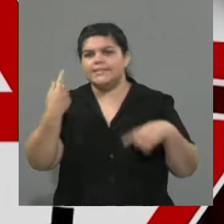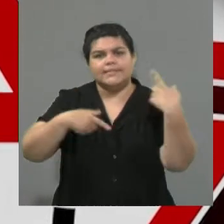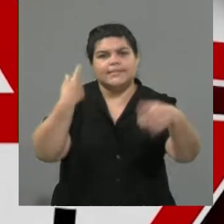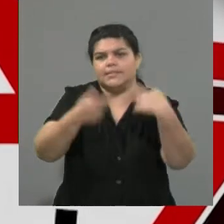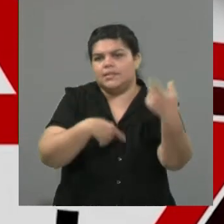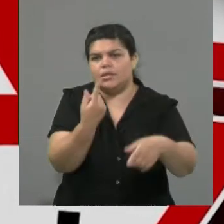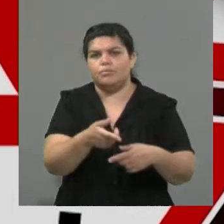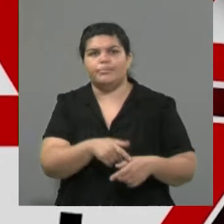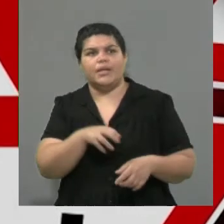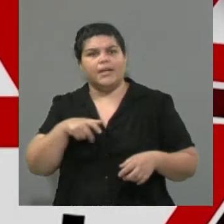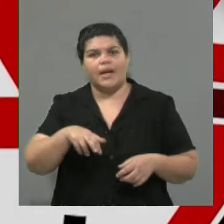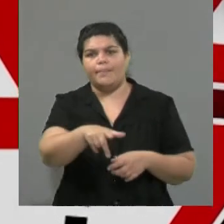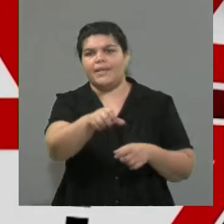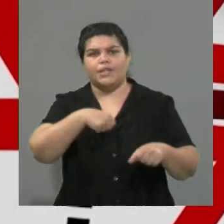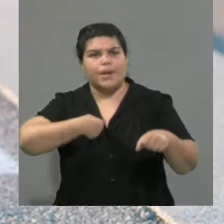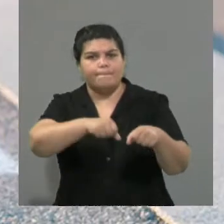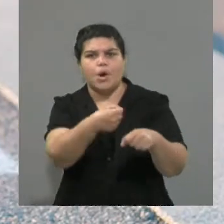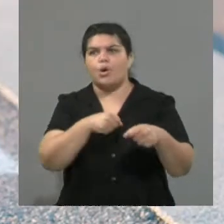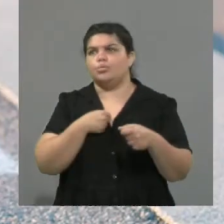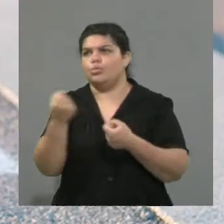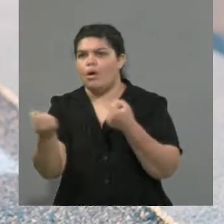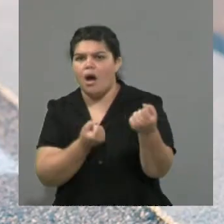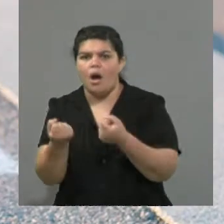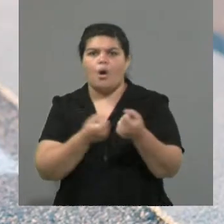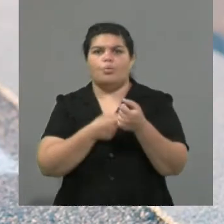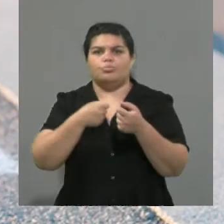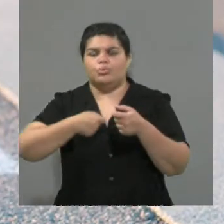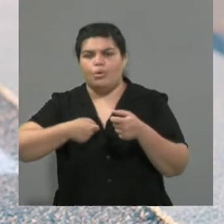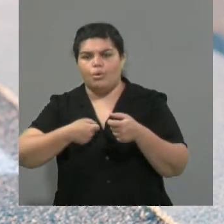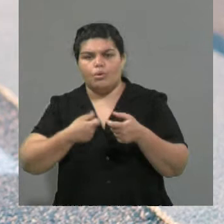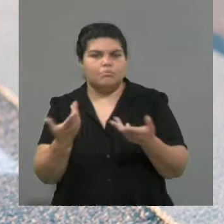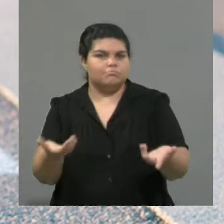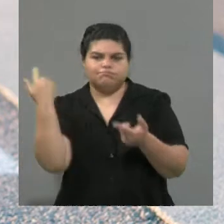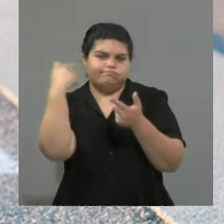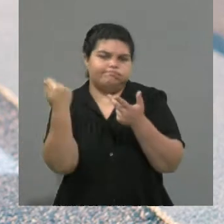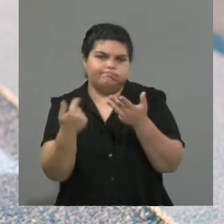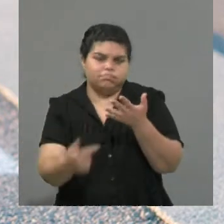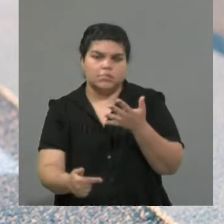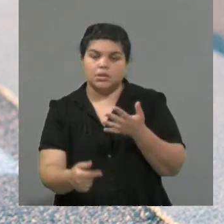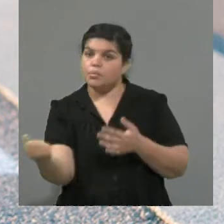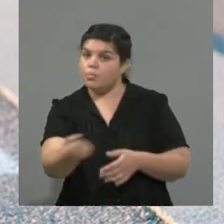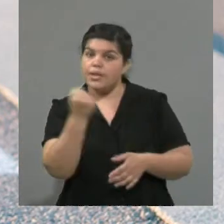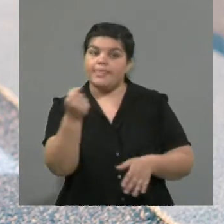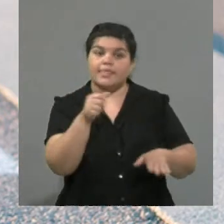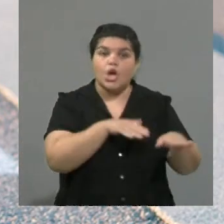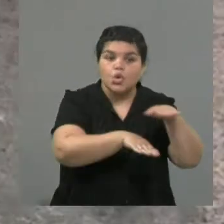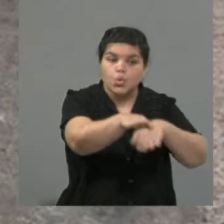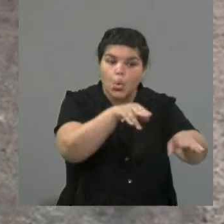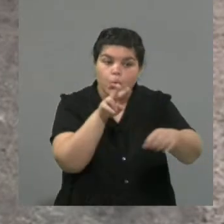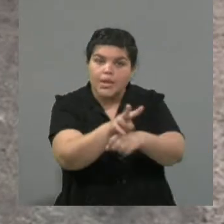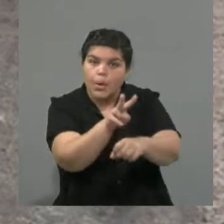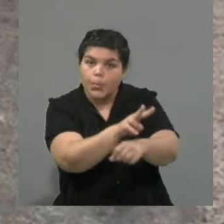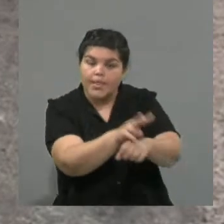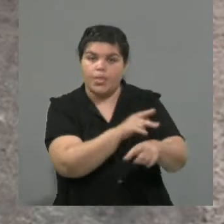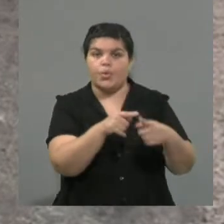día. El cuidado de los vehículos, el cuidado de las rutas, la educación vial, el control de los